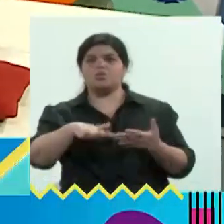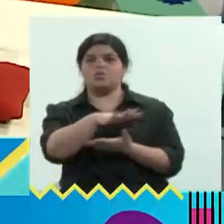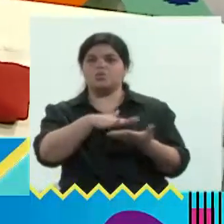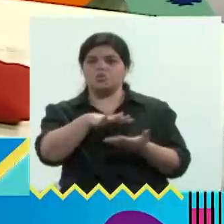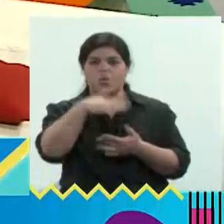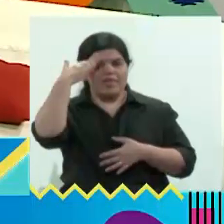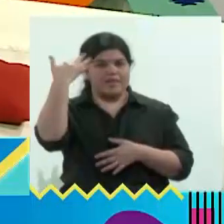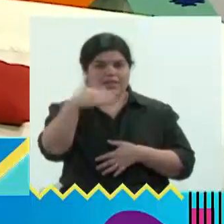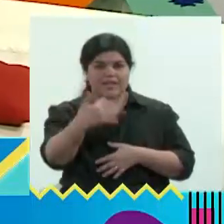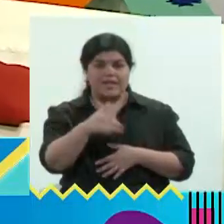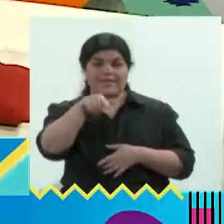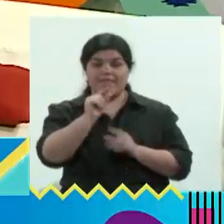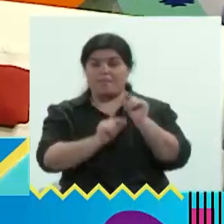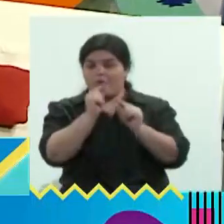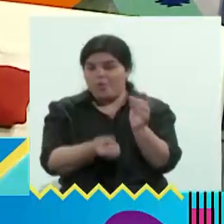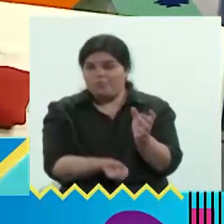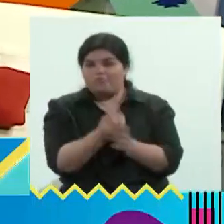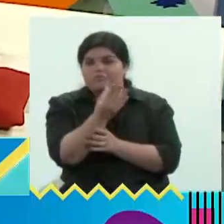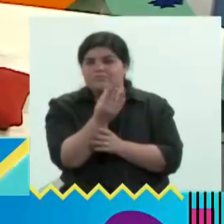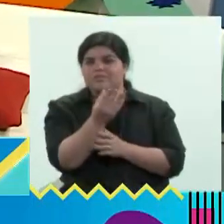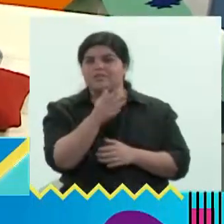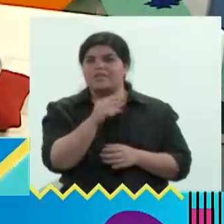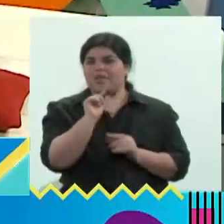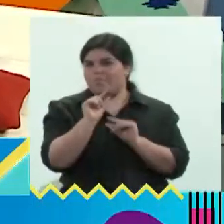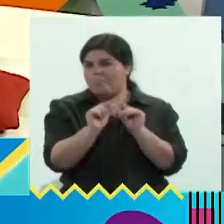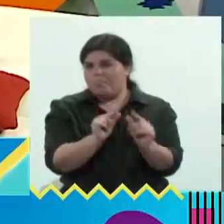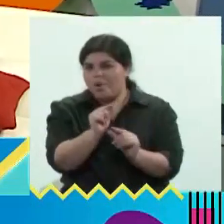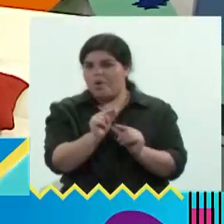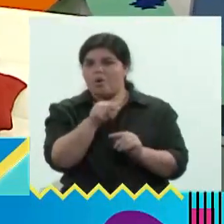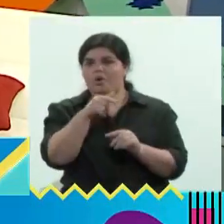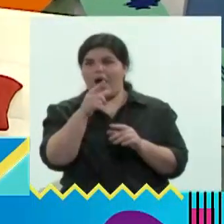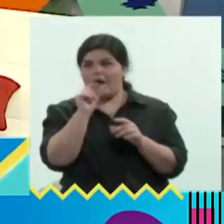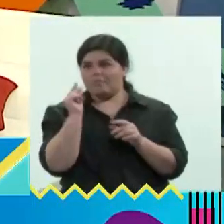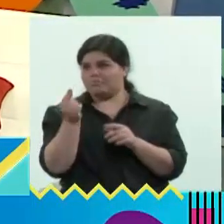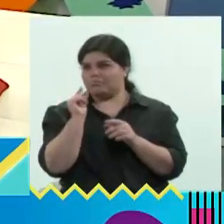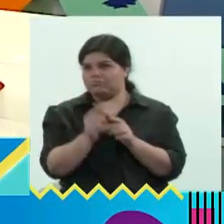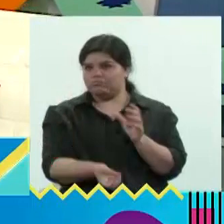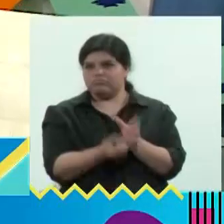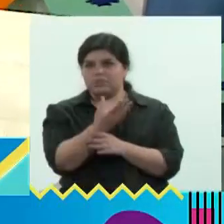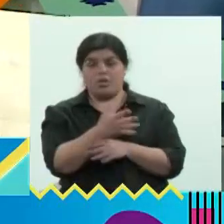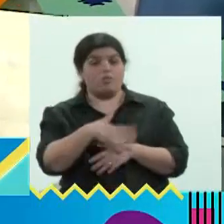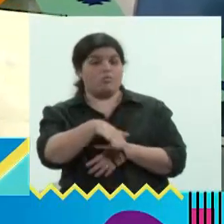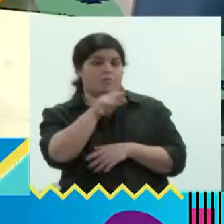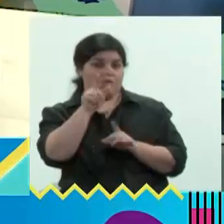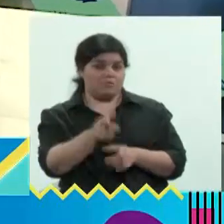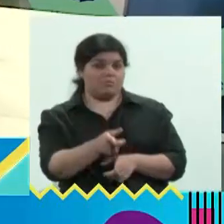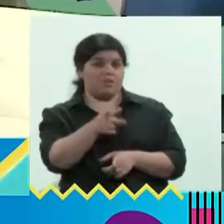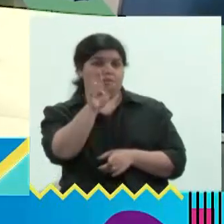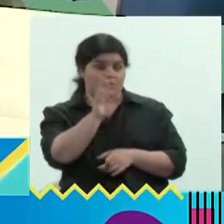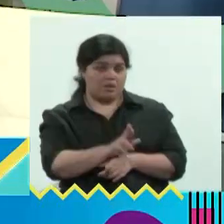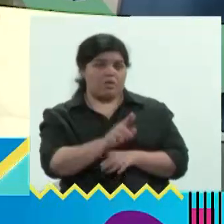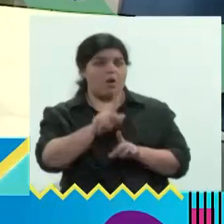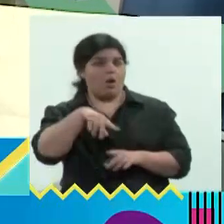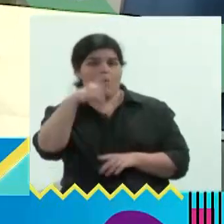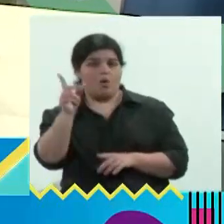que se está creando, sí, que está en revisión, que está creándose justamente. Más que nada en nuestra región, pero que también en algunos otros países